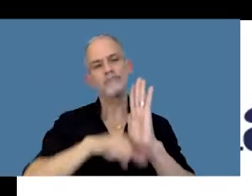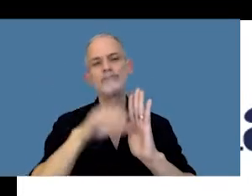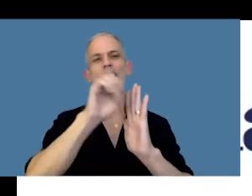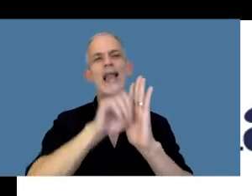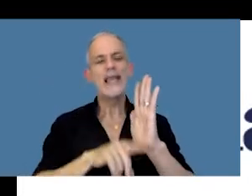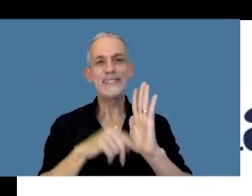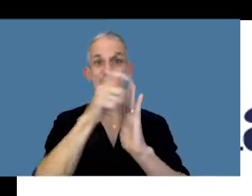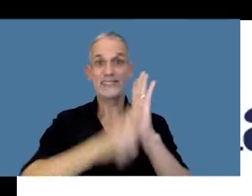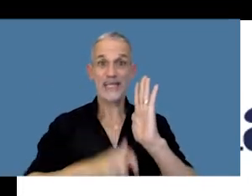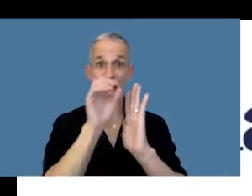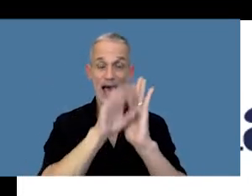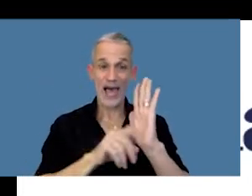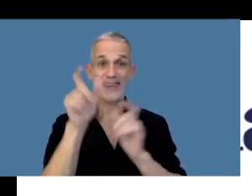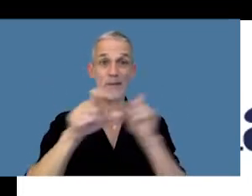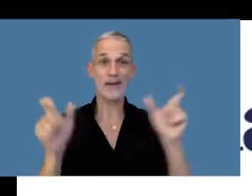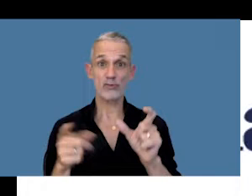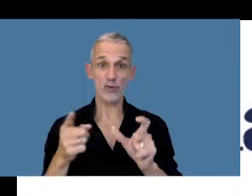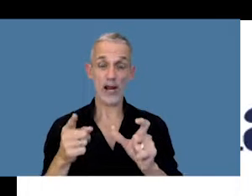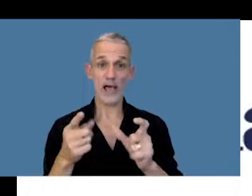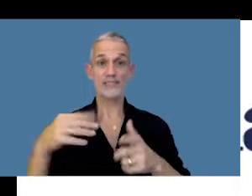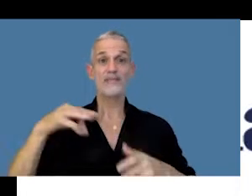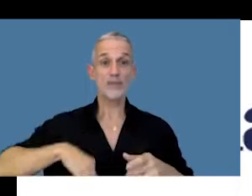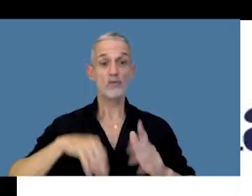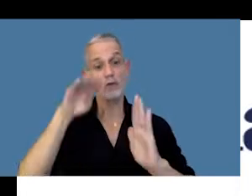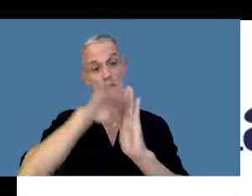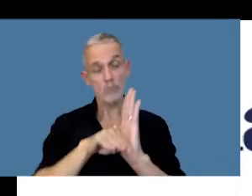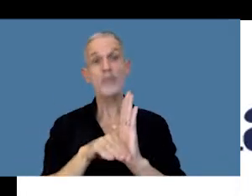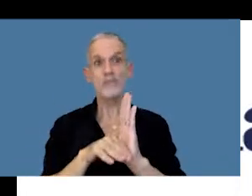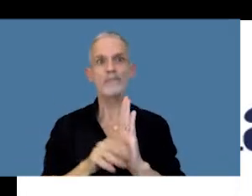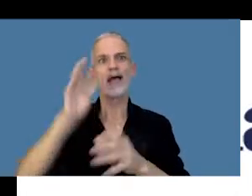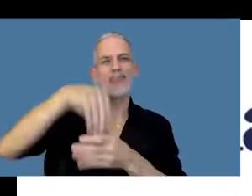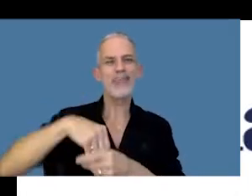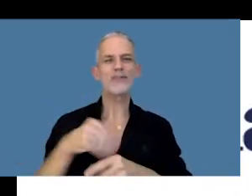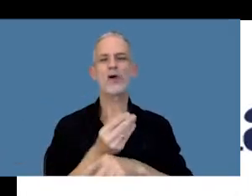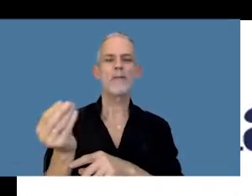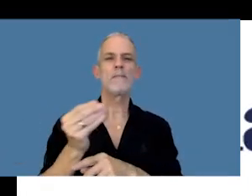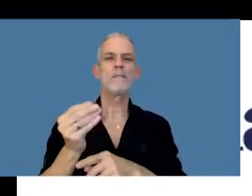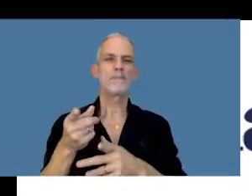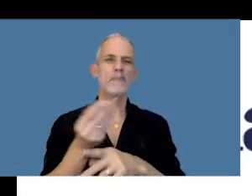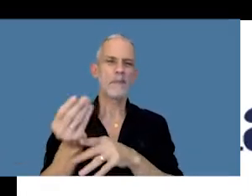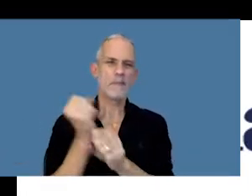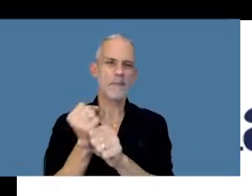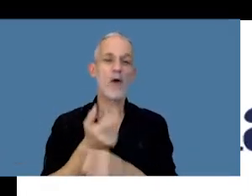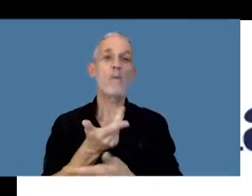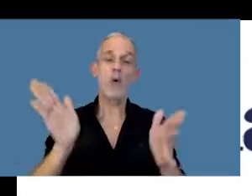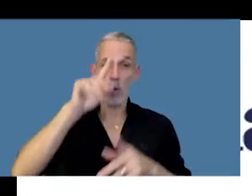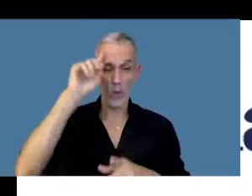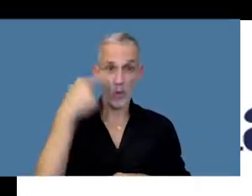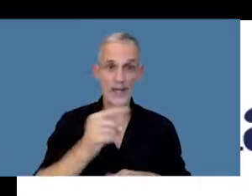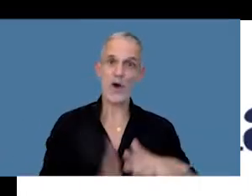del personal bajo relación de dependencia, que comprende el empleo público, organismos centralizados